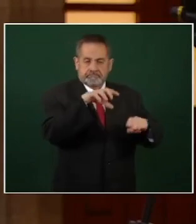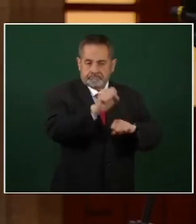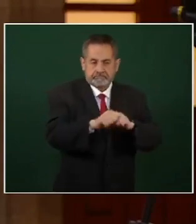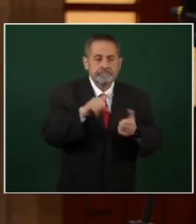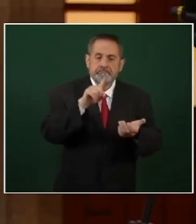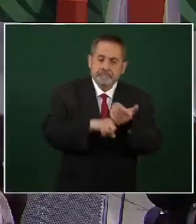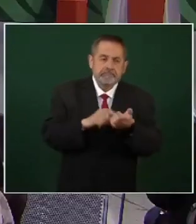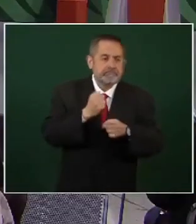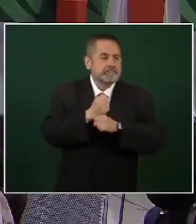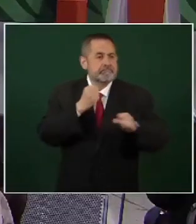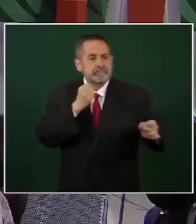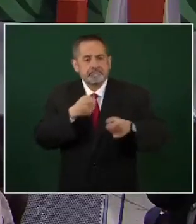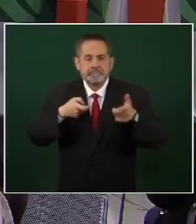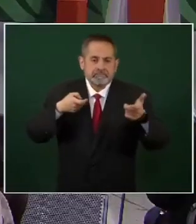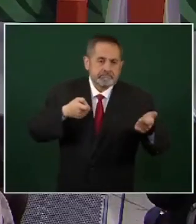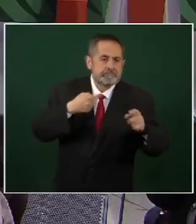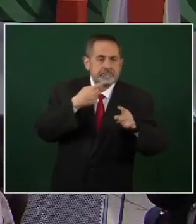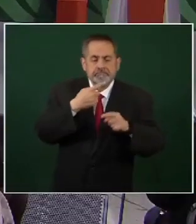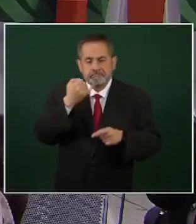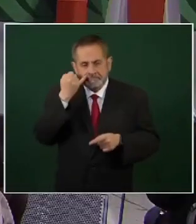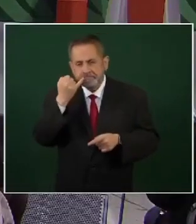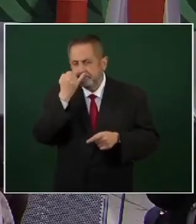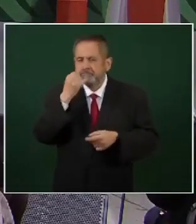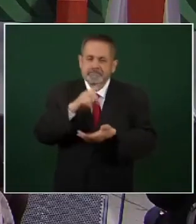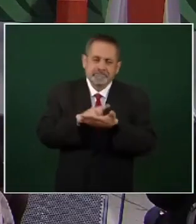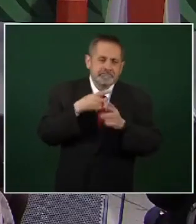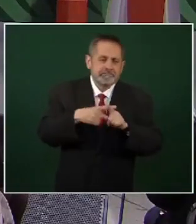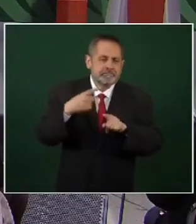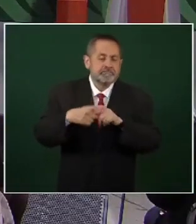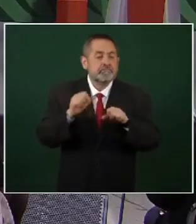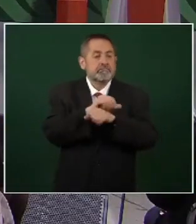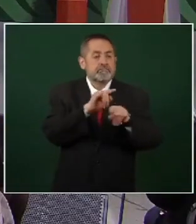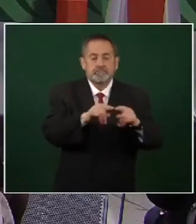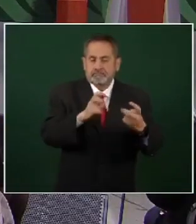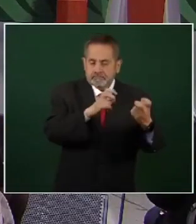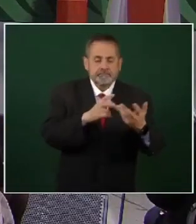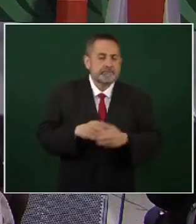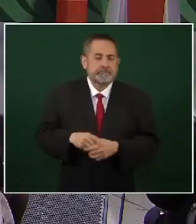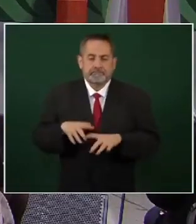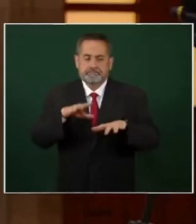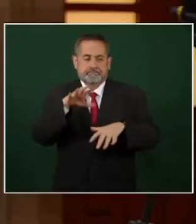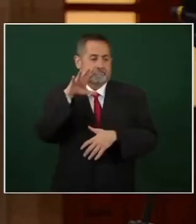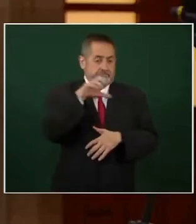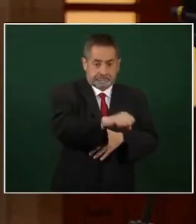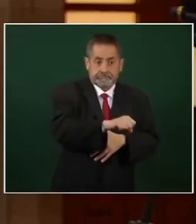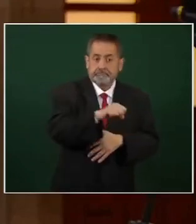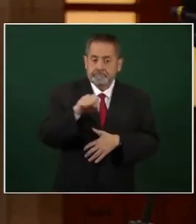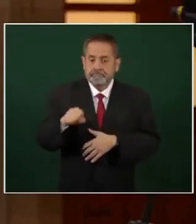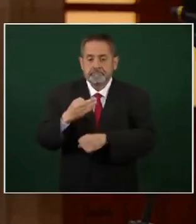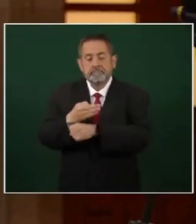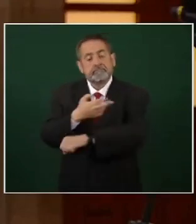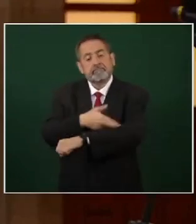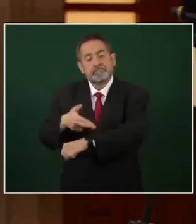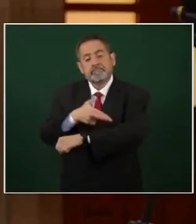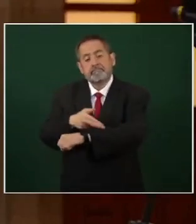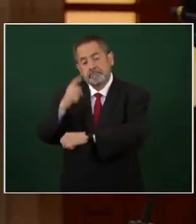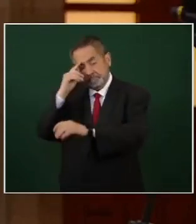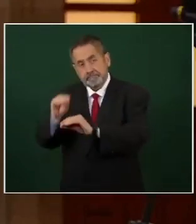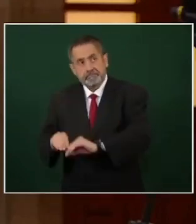y vehículos. Ovidio N. cuenta con orden de detención con fines de extradición. Actualmente se encuentra